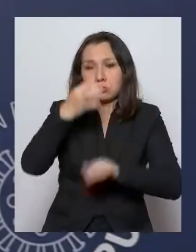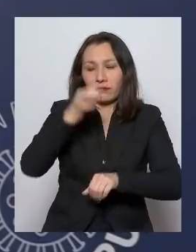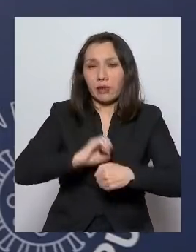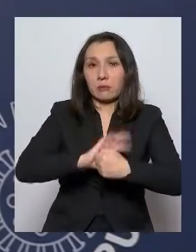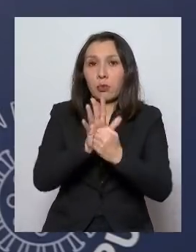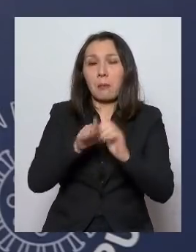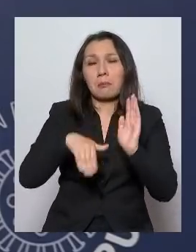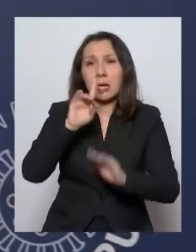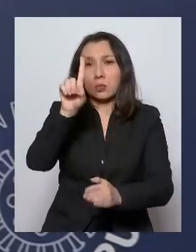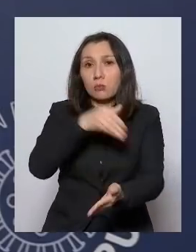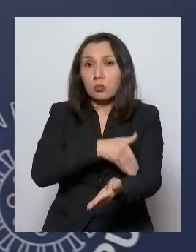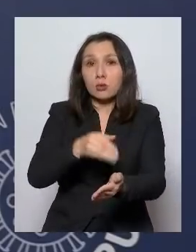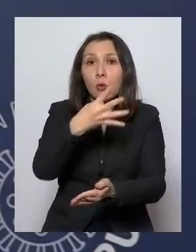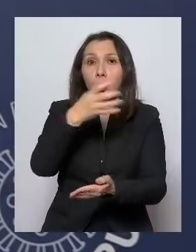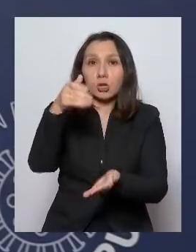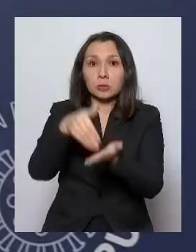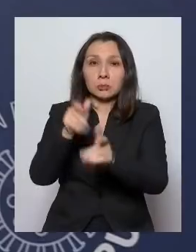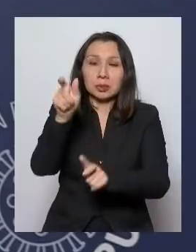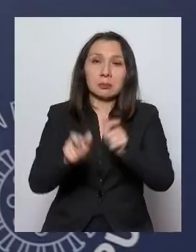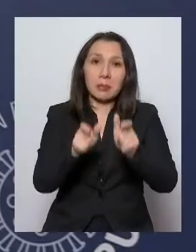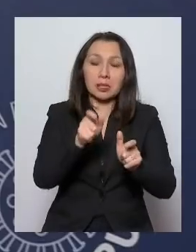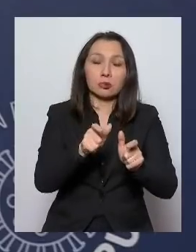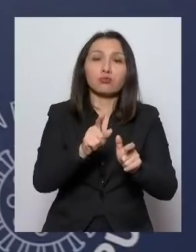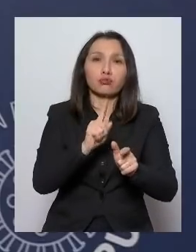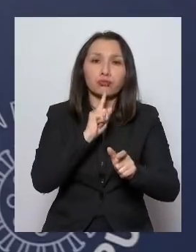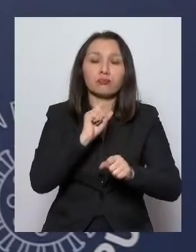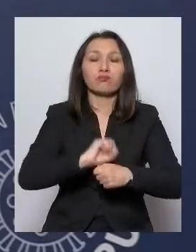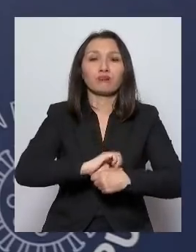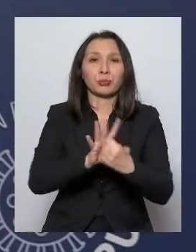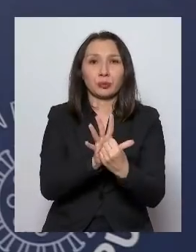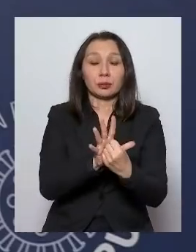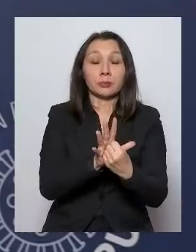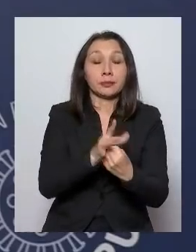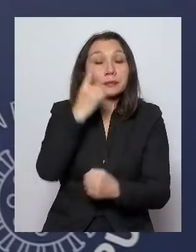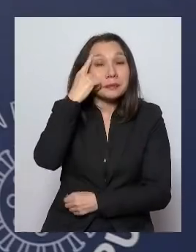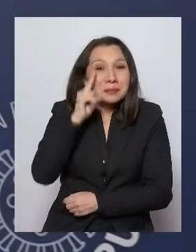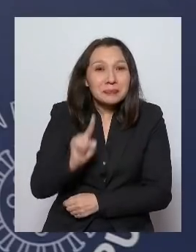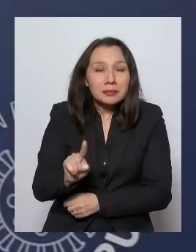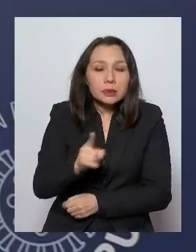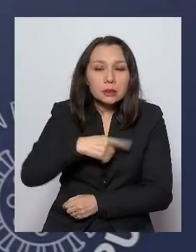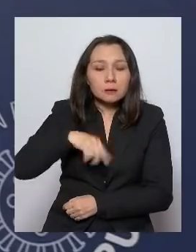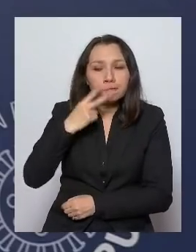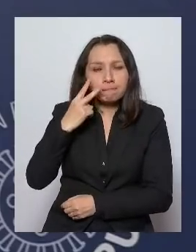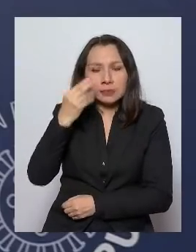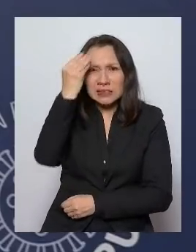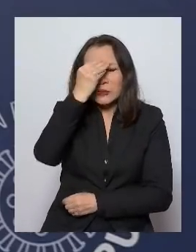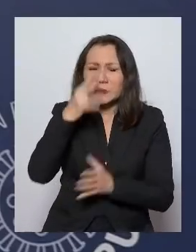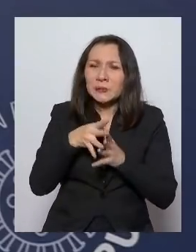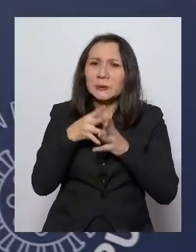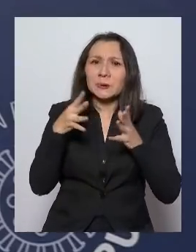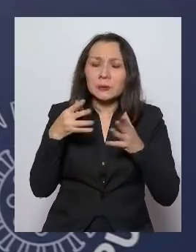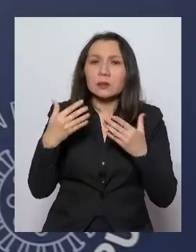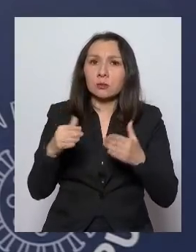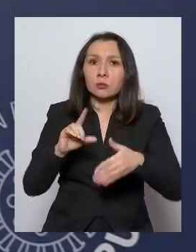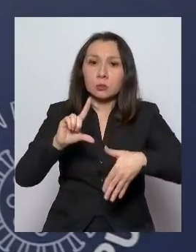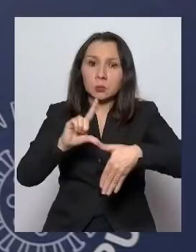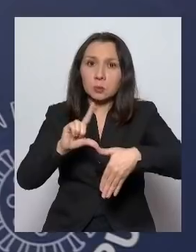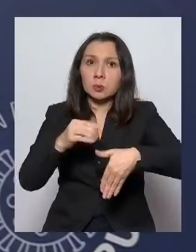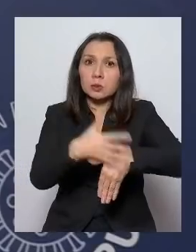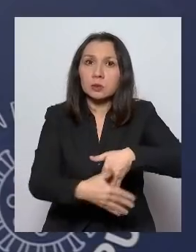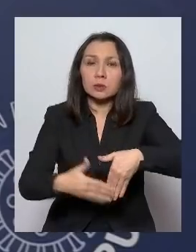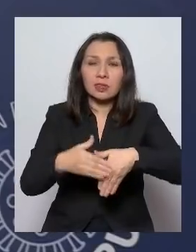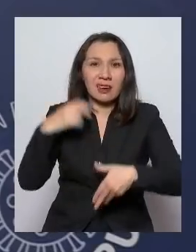casos con más de 1.400.000 personas contagiadas. Sin embargo, nos preocupa de sobremanera en la región